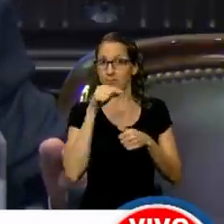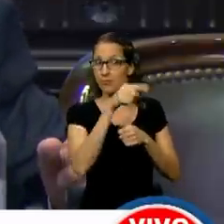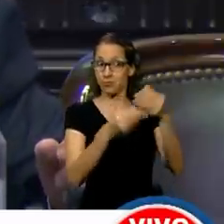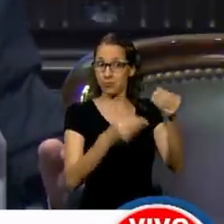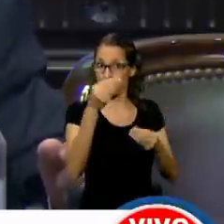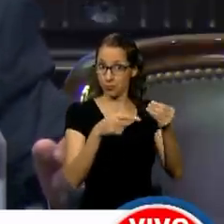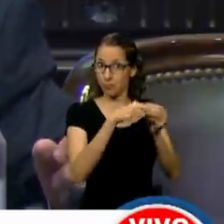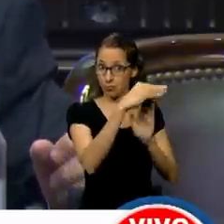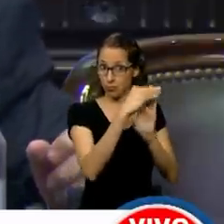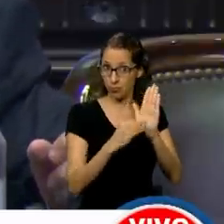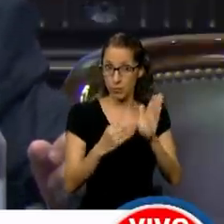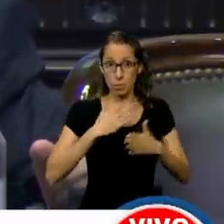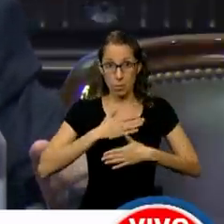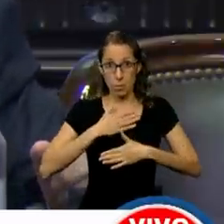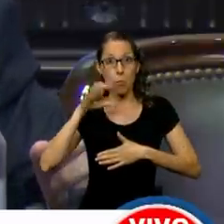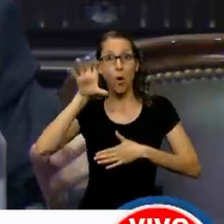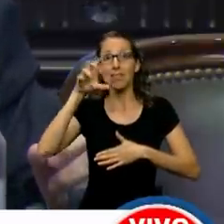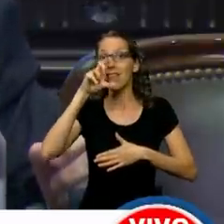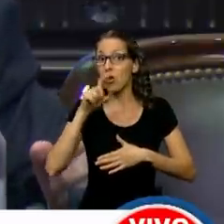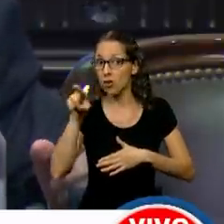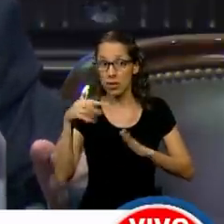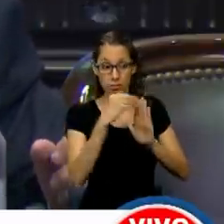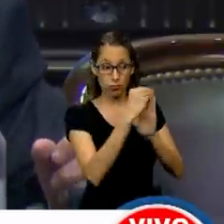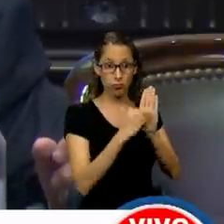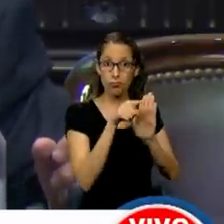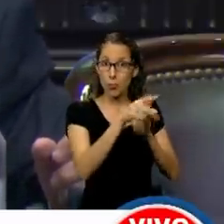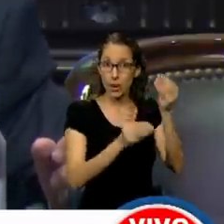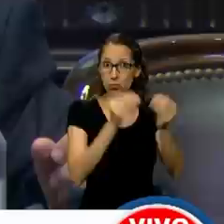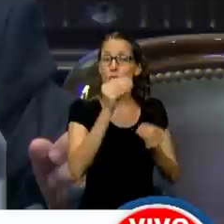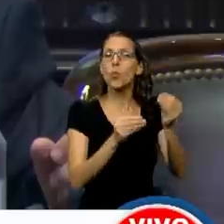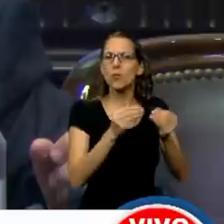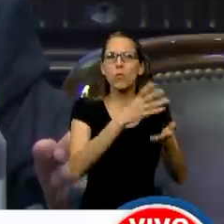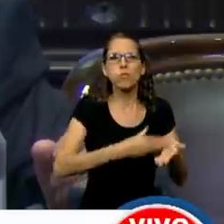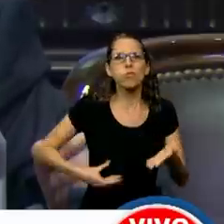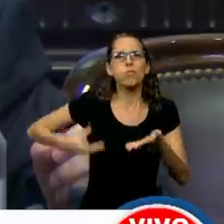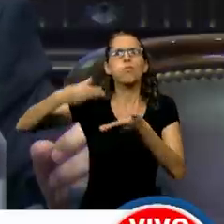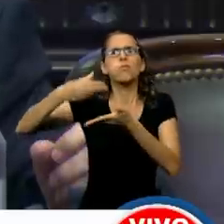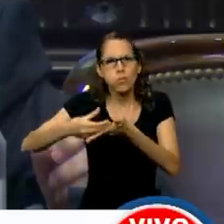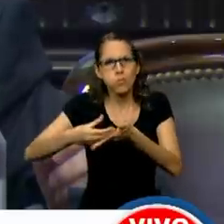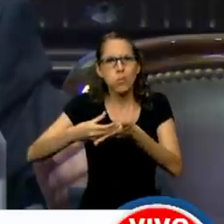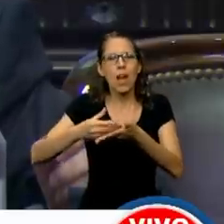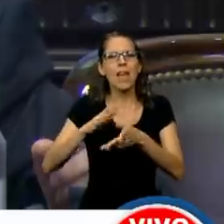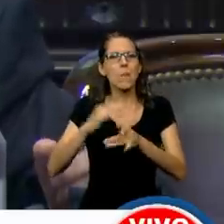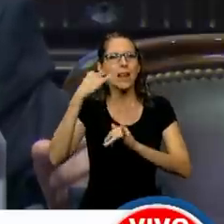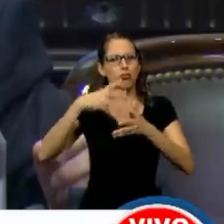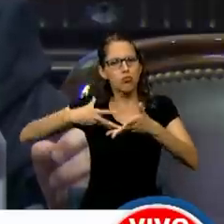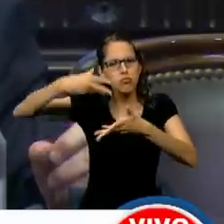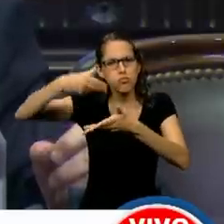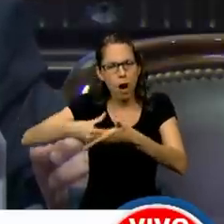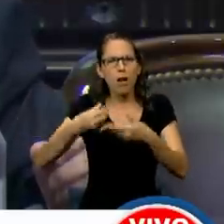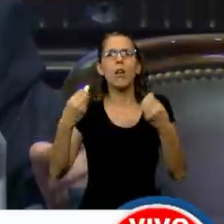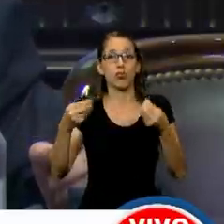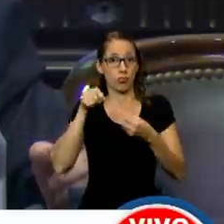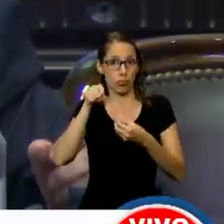mi provincia la provincia de corrientes en inversión en la cuenta de inversiones respecto